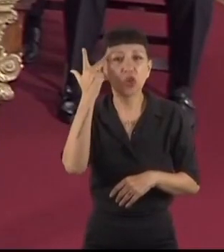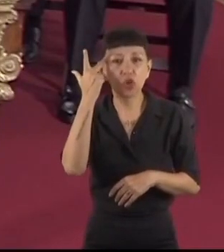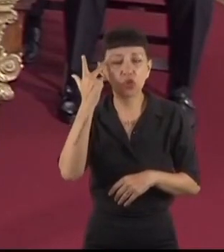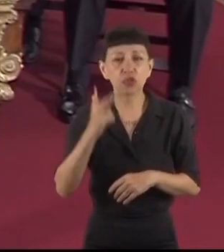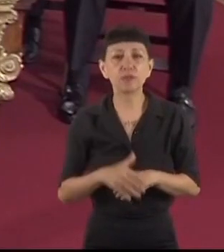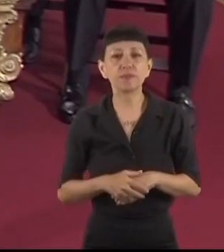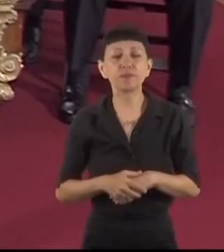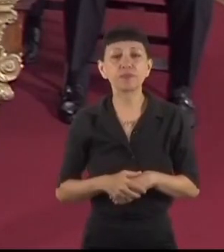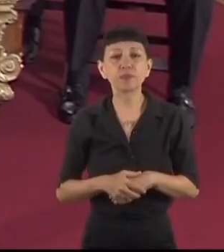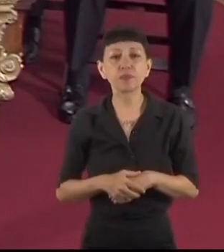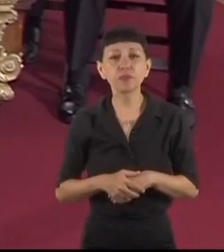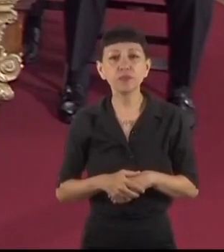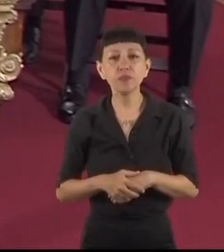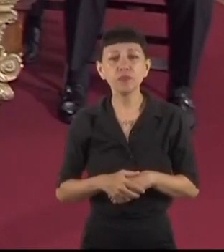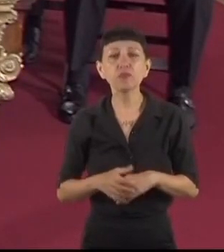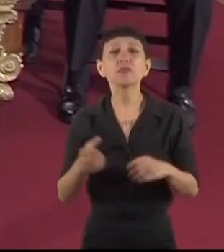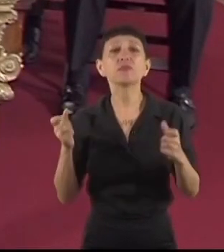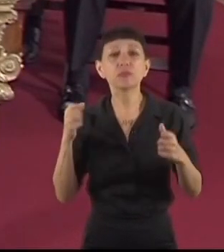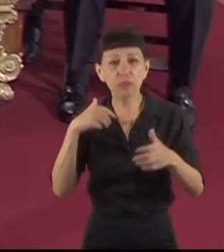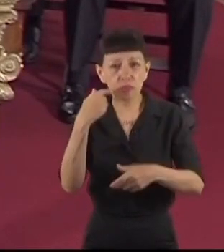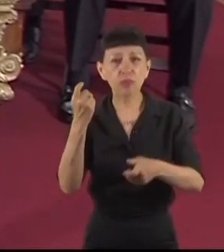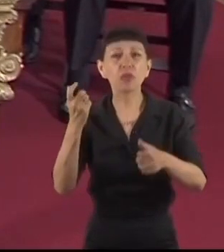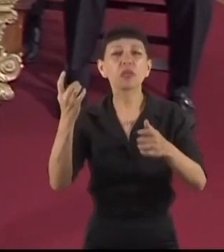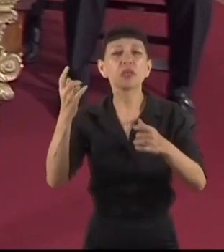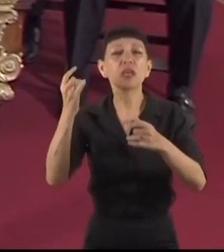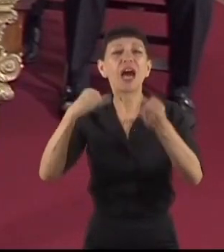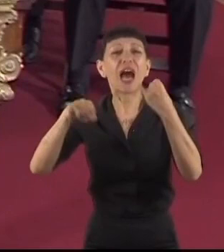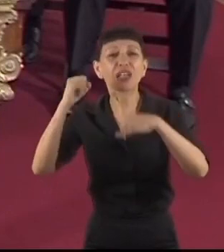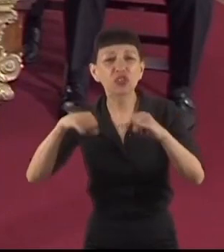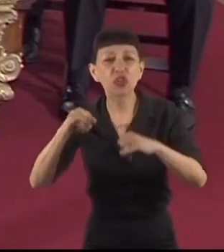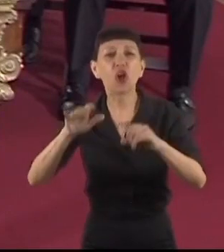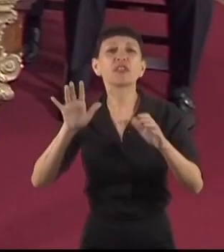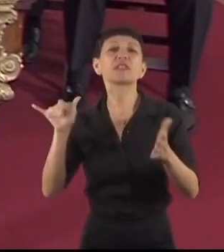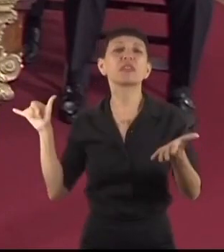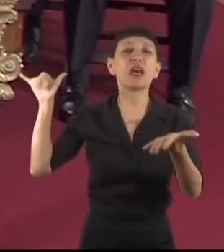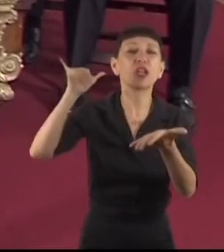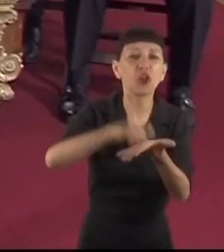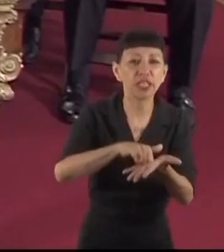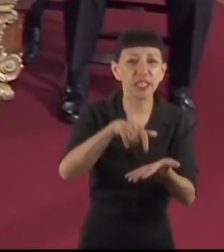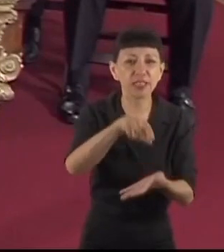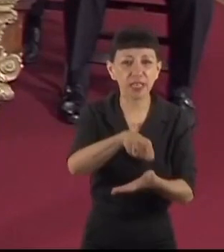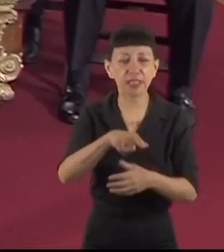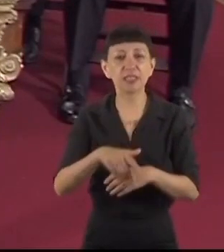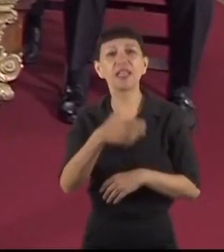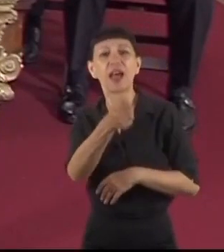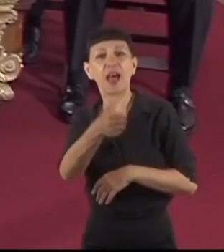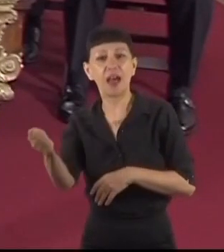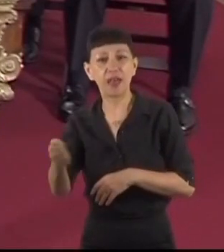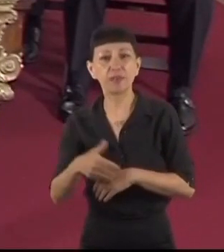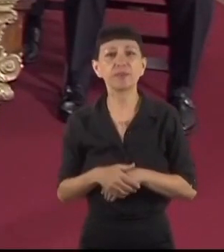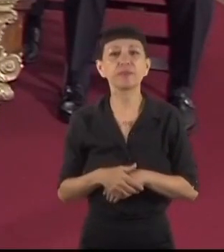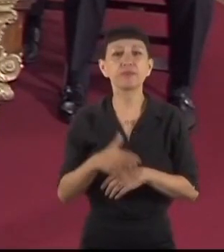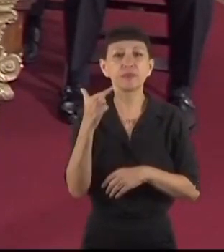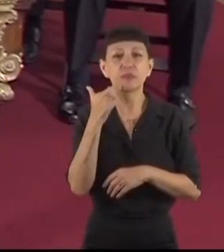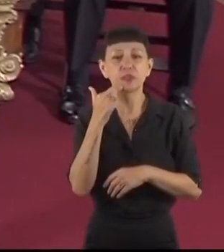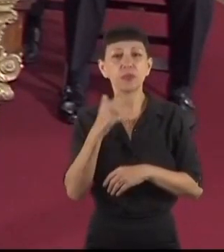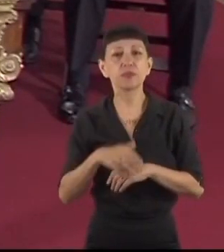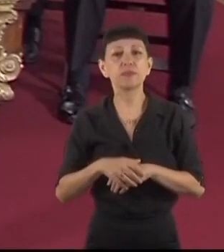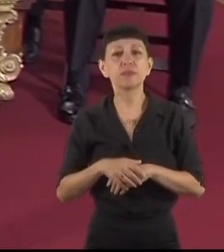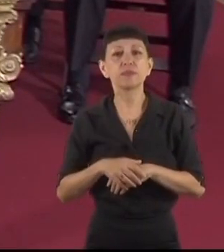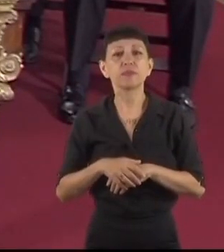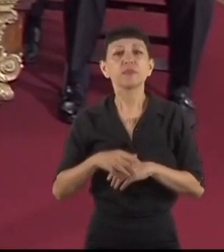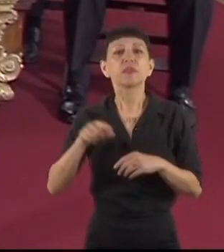accionario total o parcial de aerolíneas argentinas 19 implementación de la política de cielos abiertos